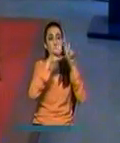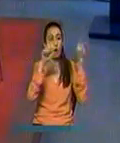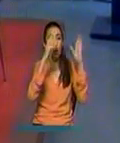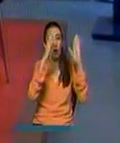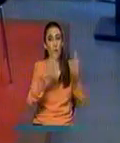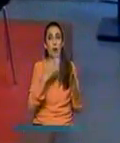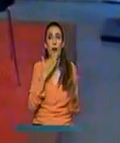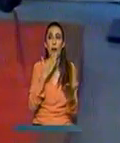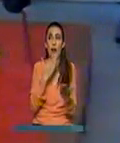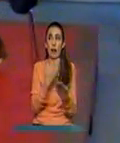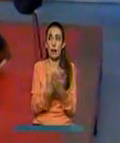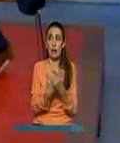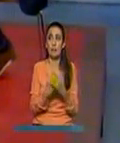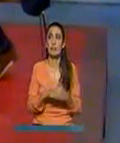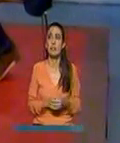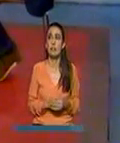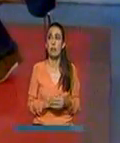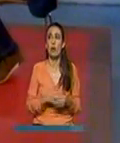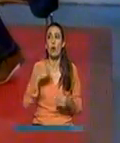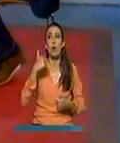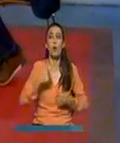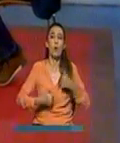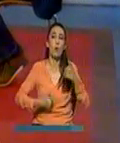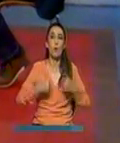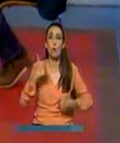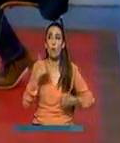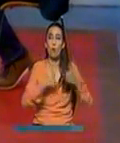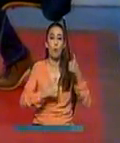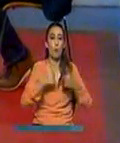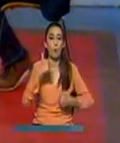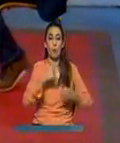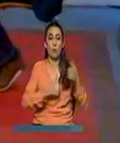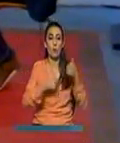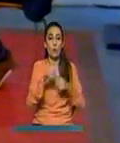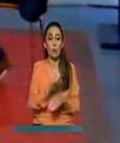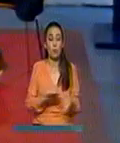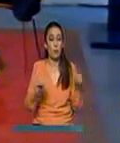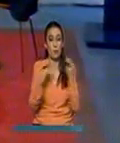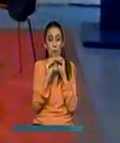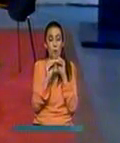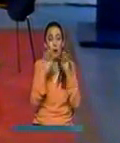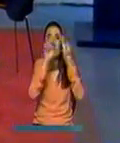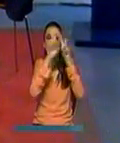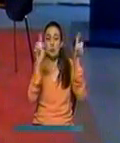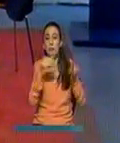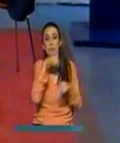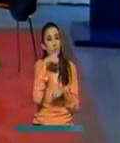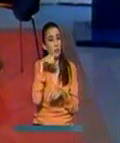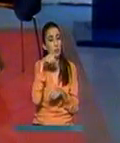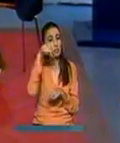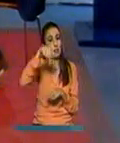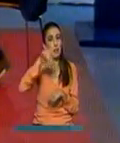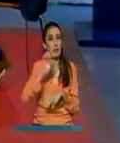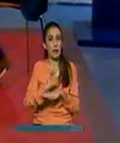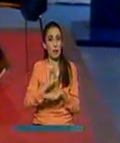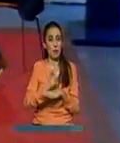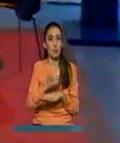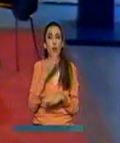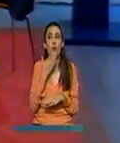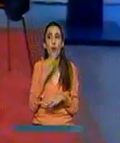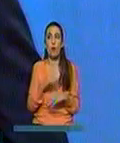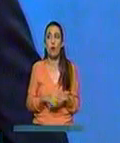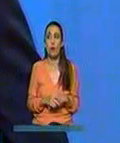aquí en Ecuador al Futuro. ¿Cuál es la situación real de los emprendimientos de cervecería artesanal en el país?